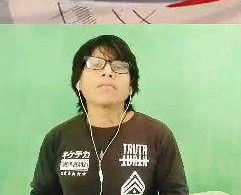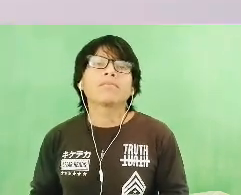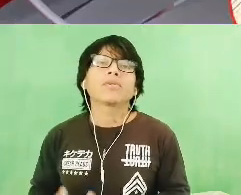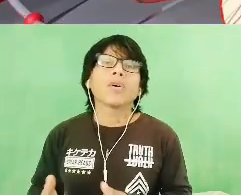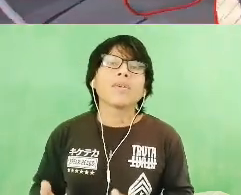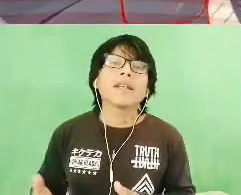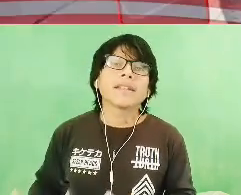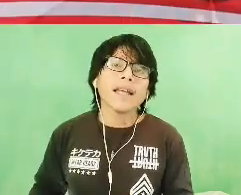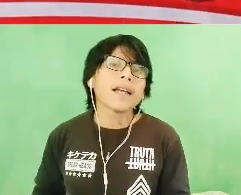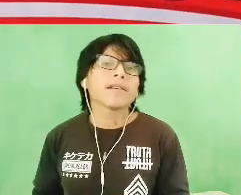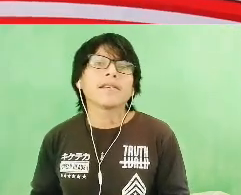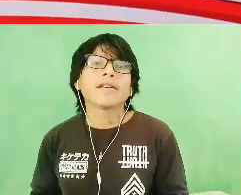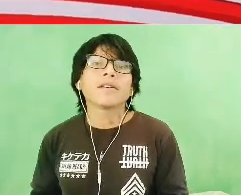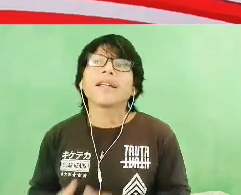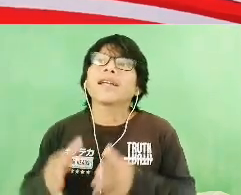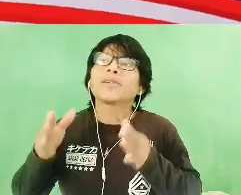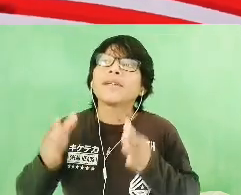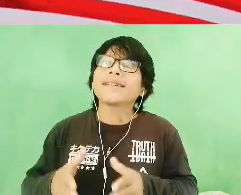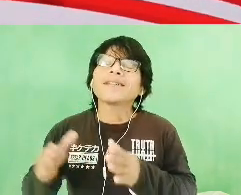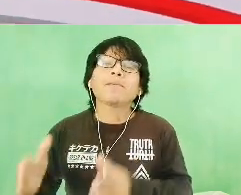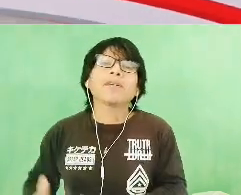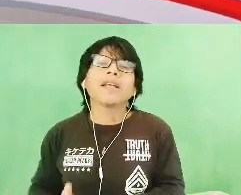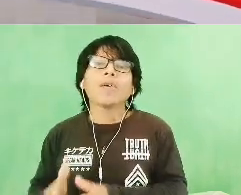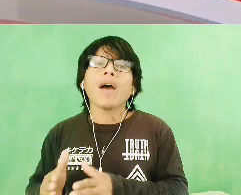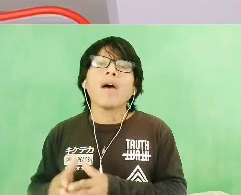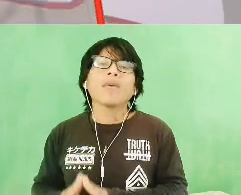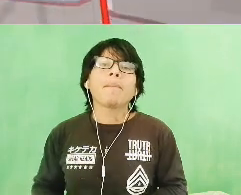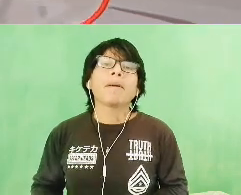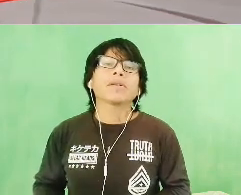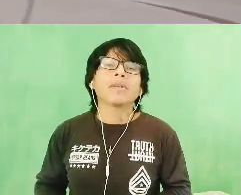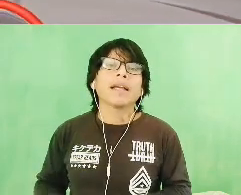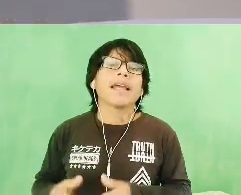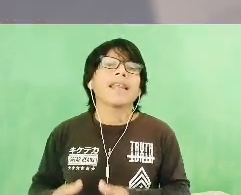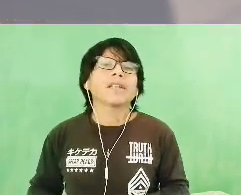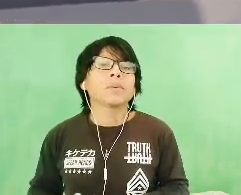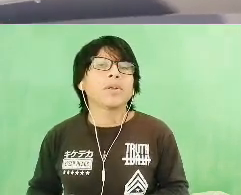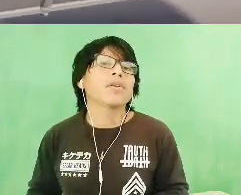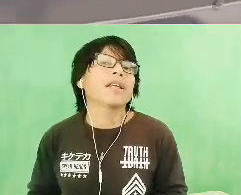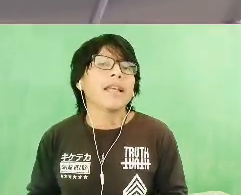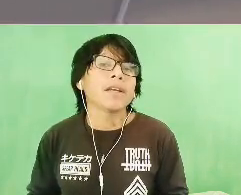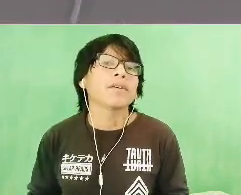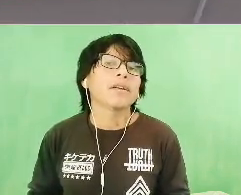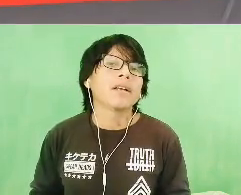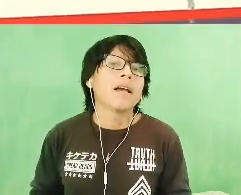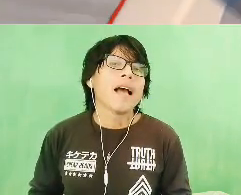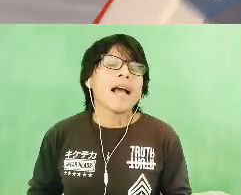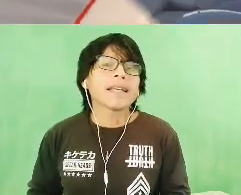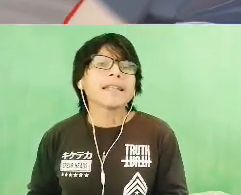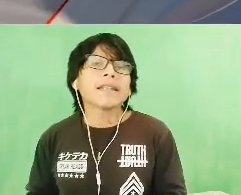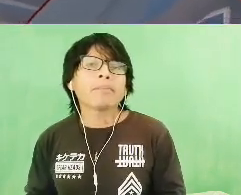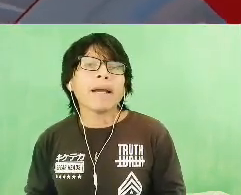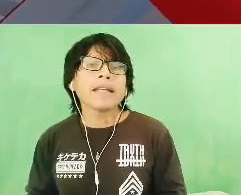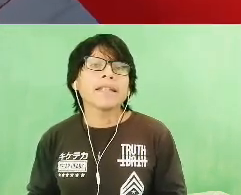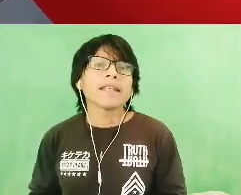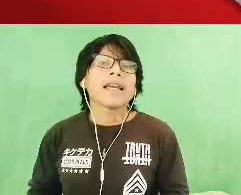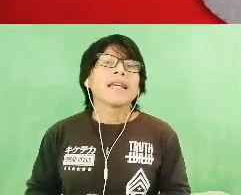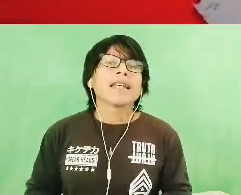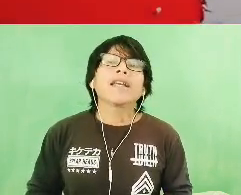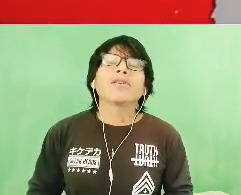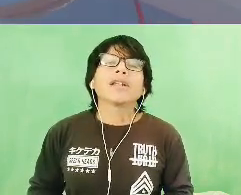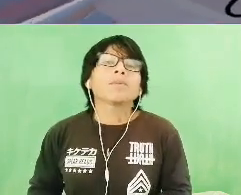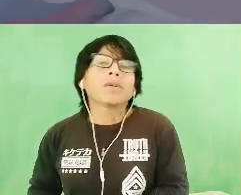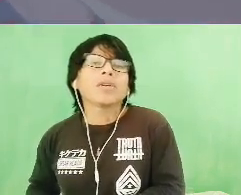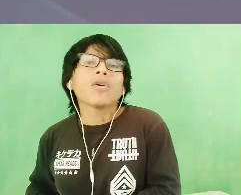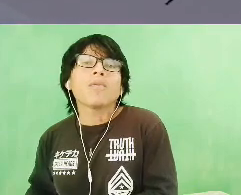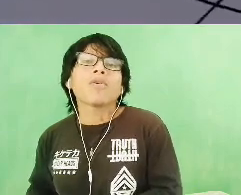ejemplo, ¿dónde está? O sea, tú estás poniendo a una persona que desvió dinero a 15 países